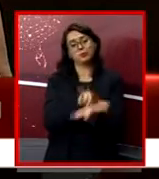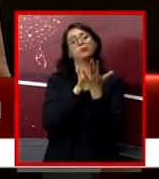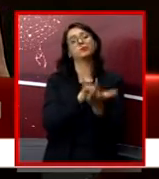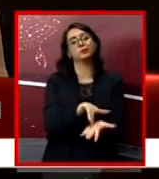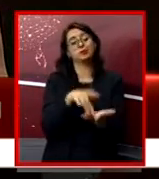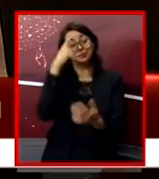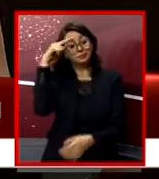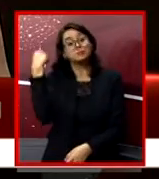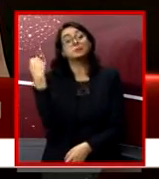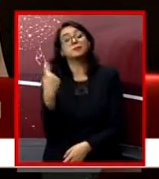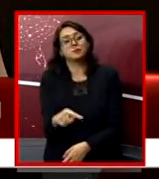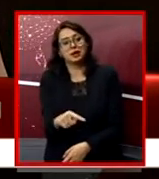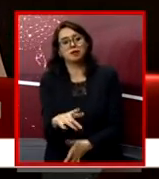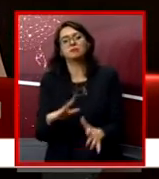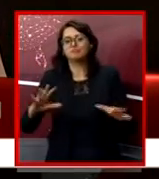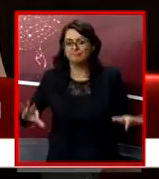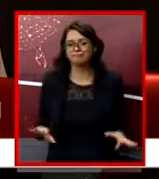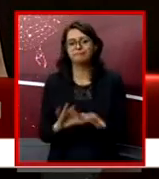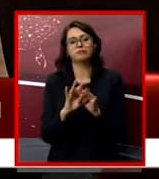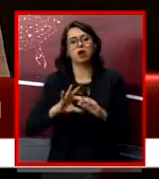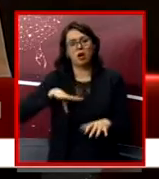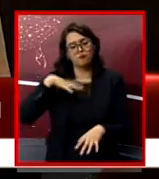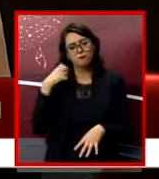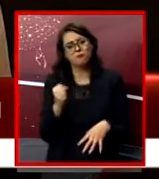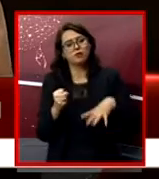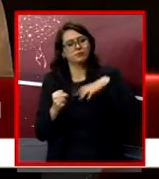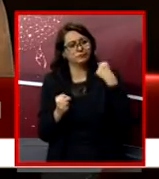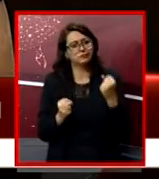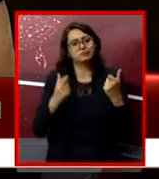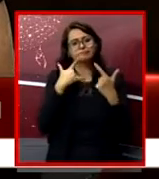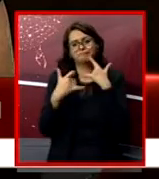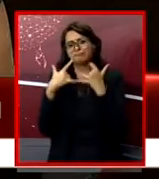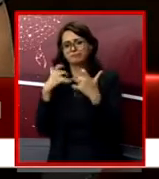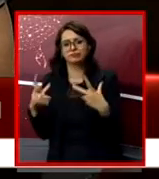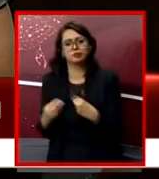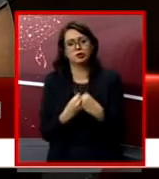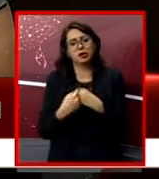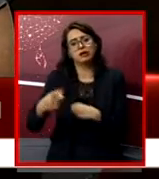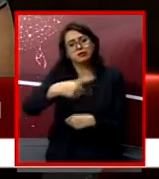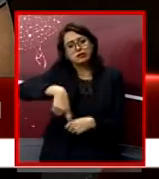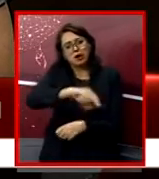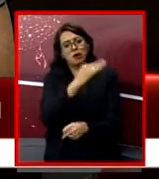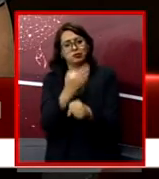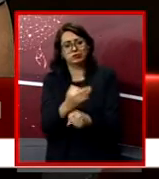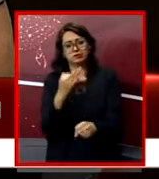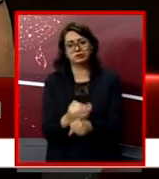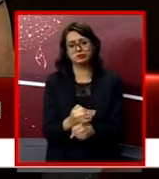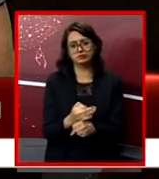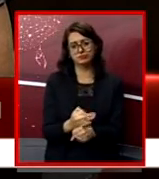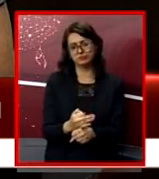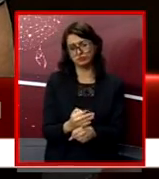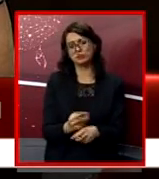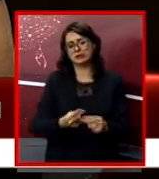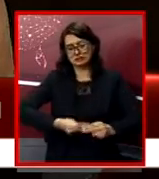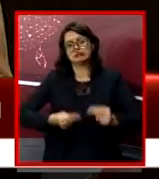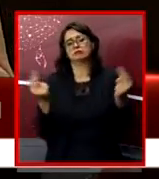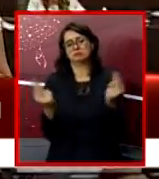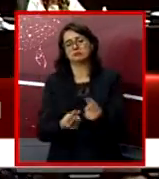responde a la necesidad de unir esfuerzos para llevar la ayuda a quien en estos momentos la